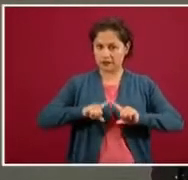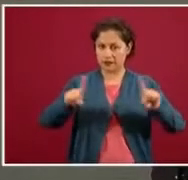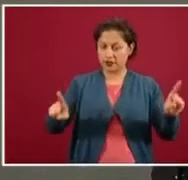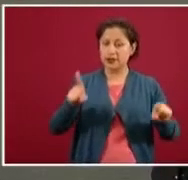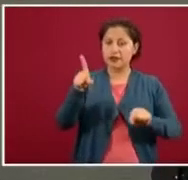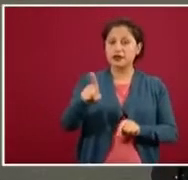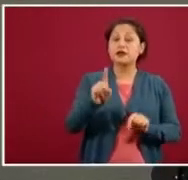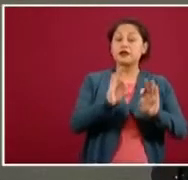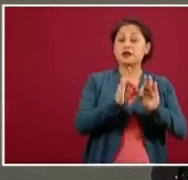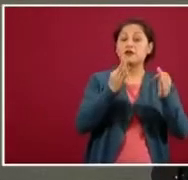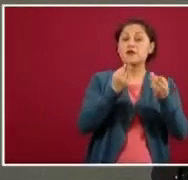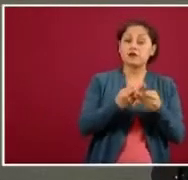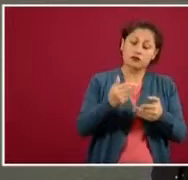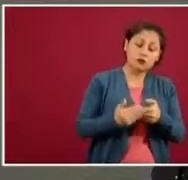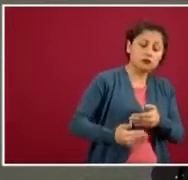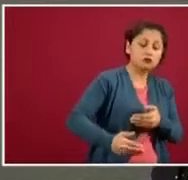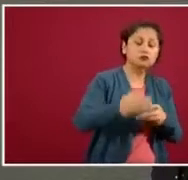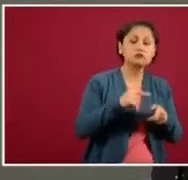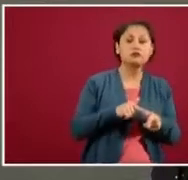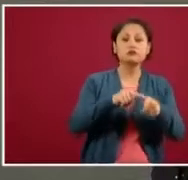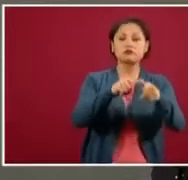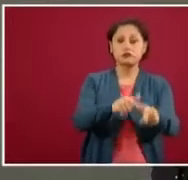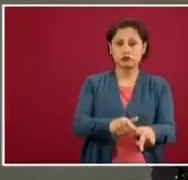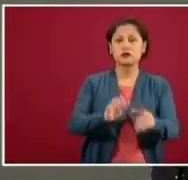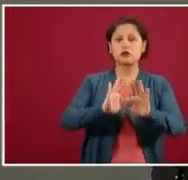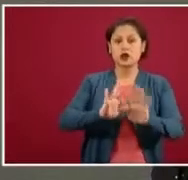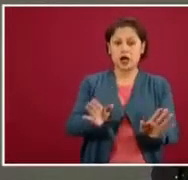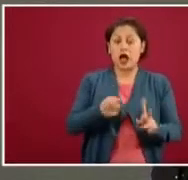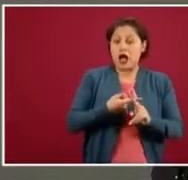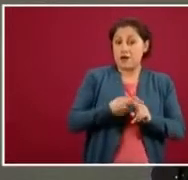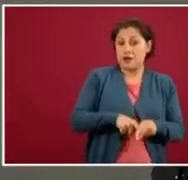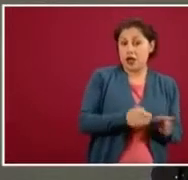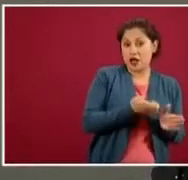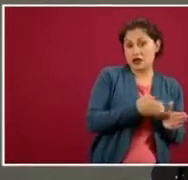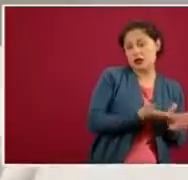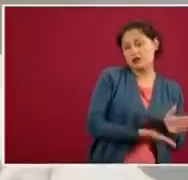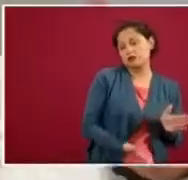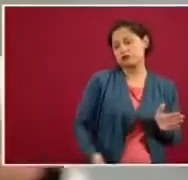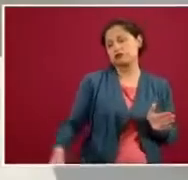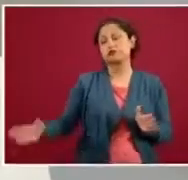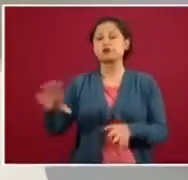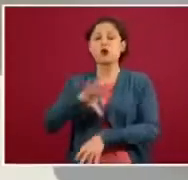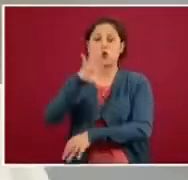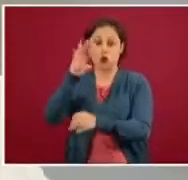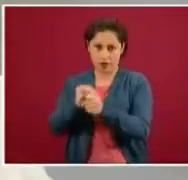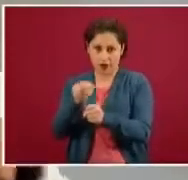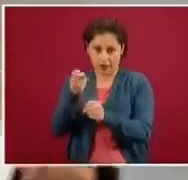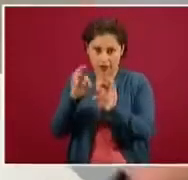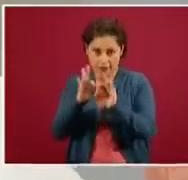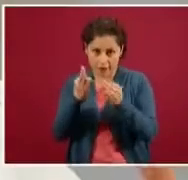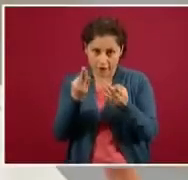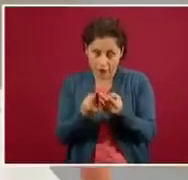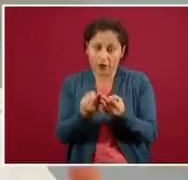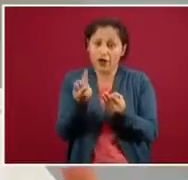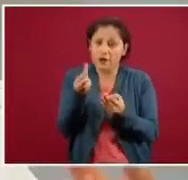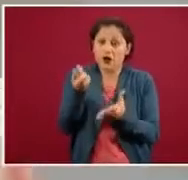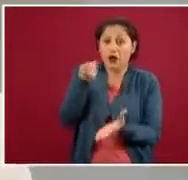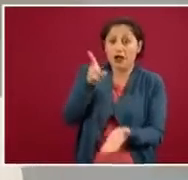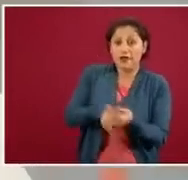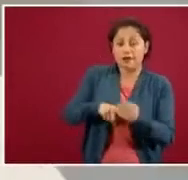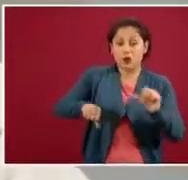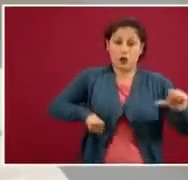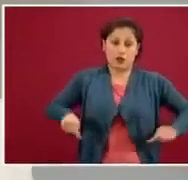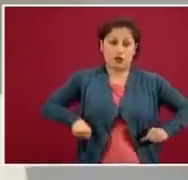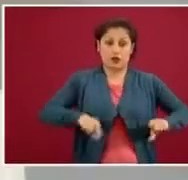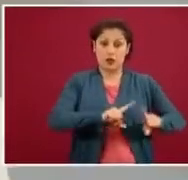Esta estrategia la definimos en enero y es para toda la epidemia. La estrategia tiene distintos componentes y,